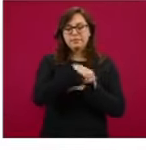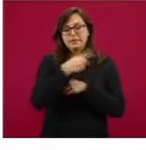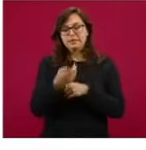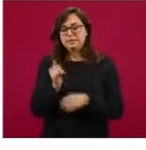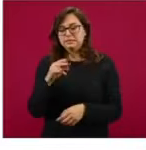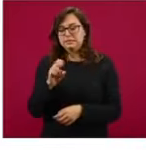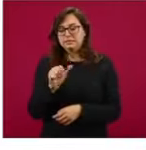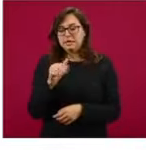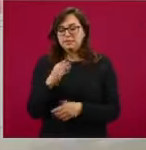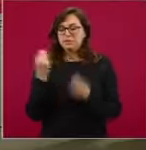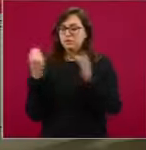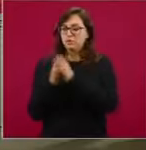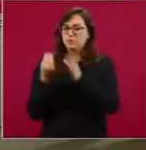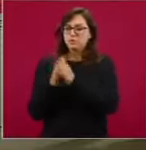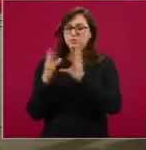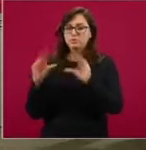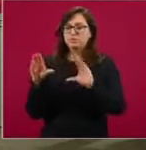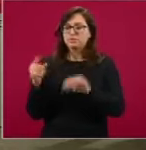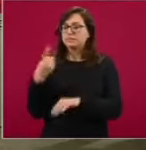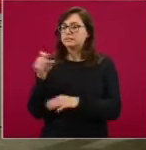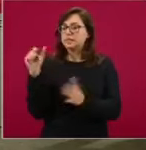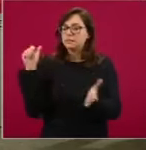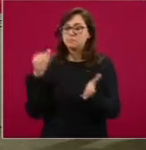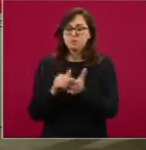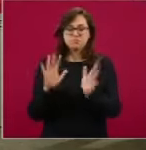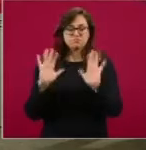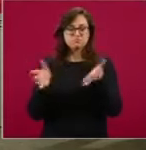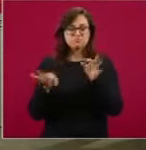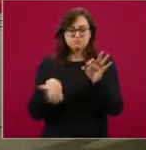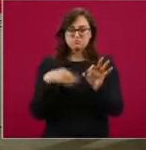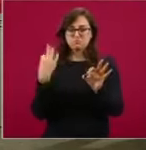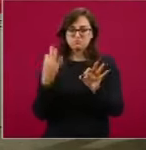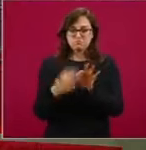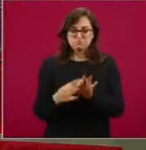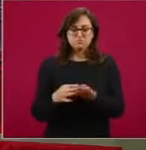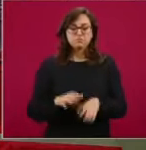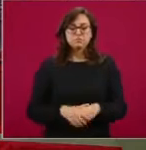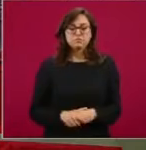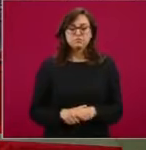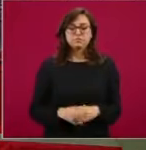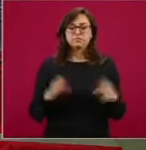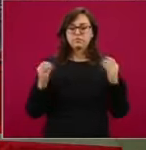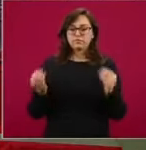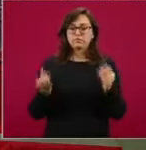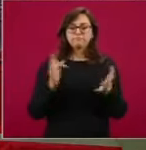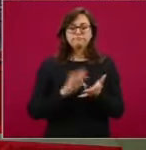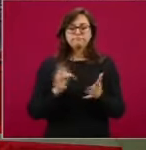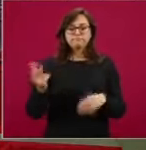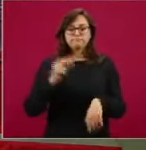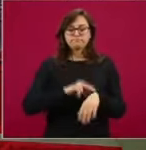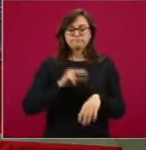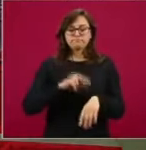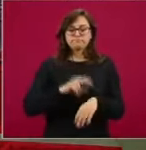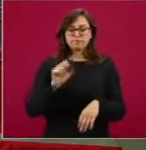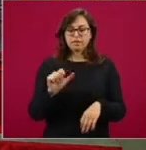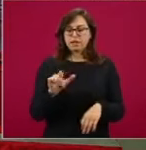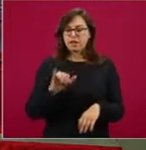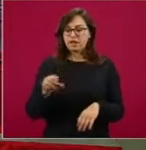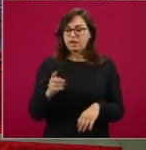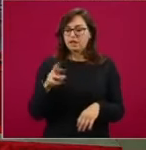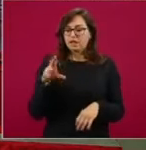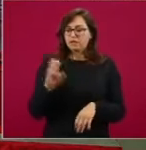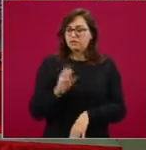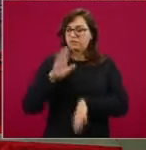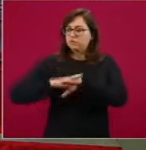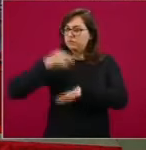100,000 capacitados. Muchas gracias, señor subsecretario. Muchas gracias, doctor Alejandro Sbarch, por esta ampliación de la información